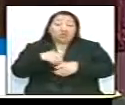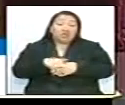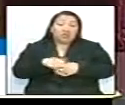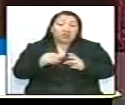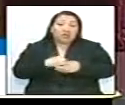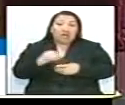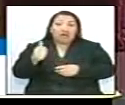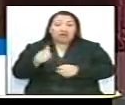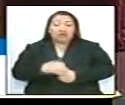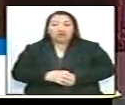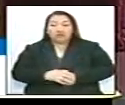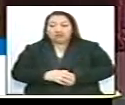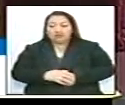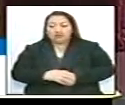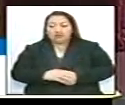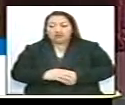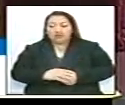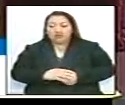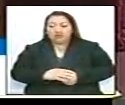en abril,